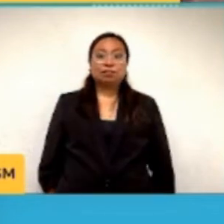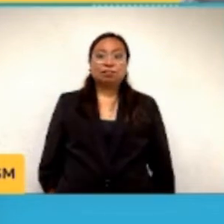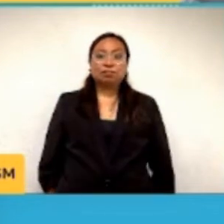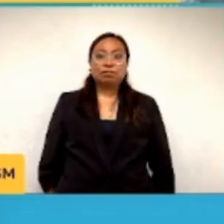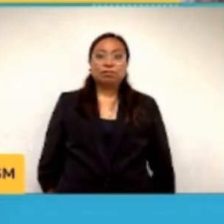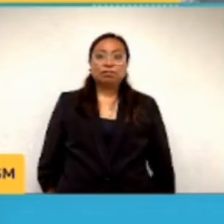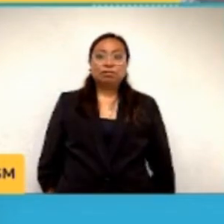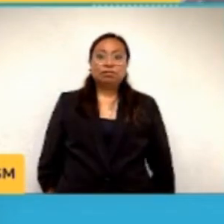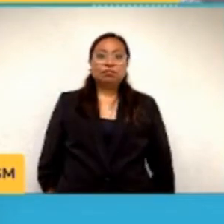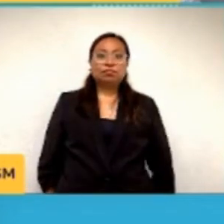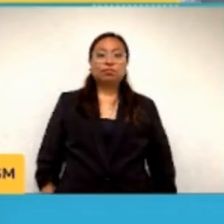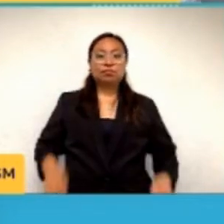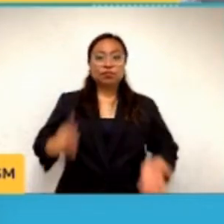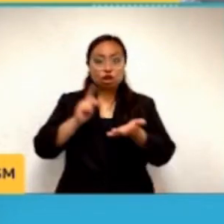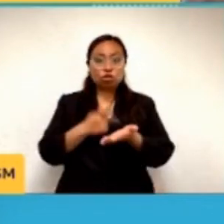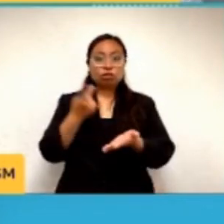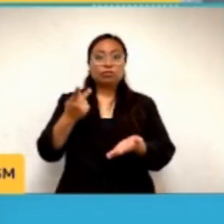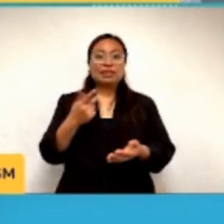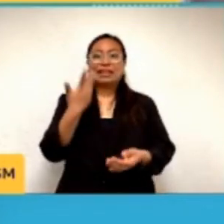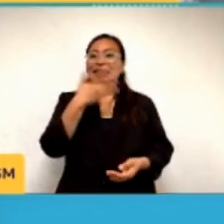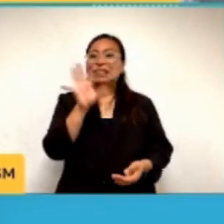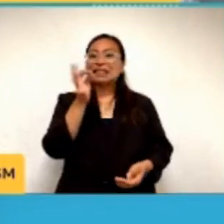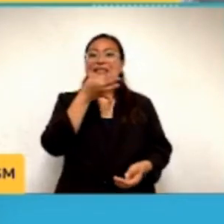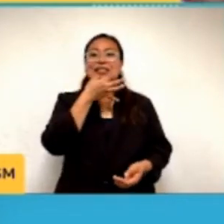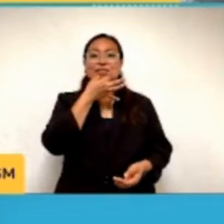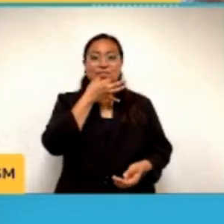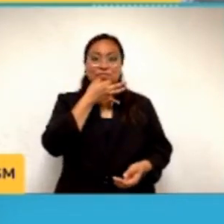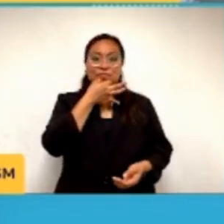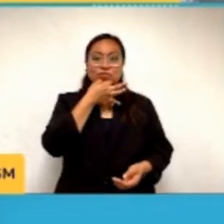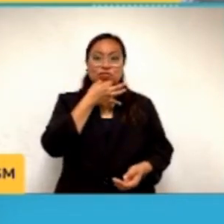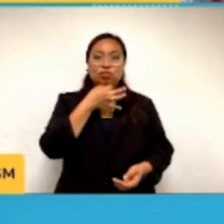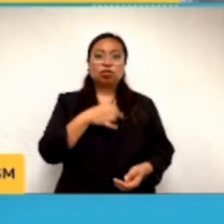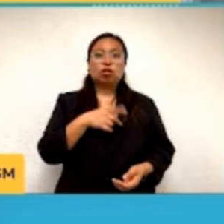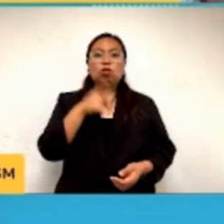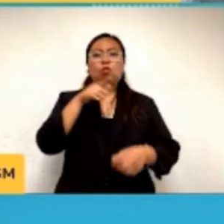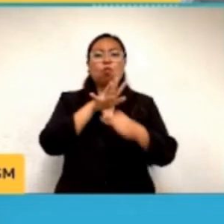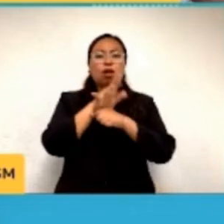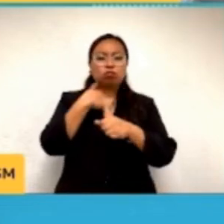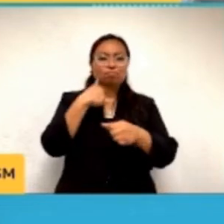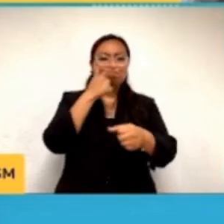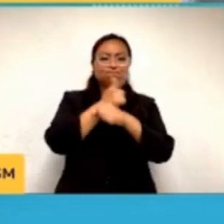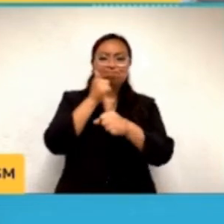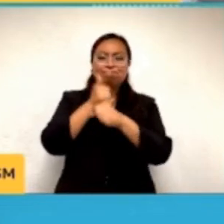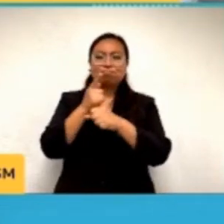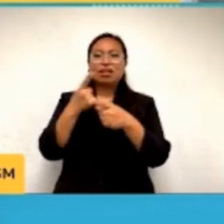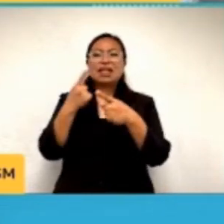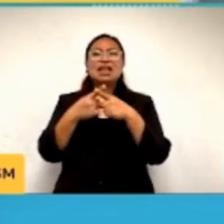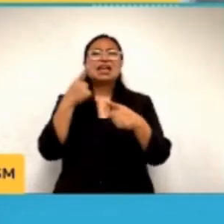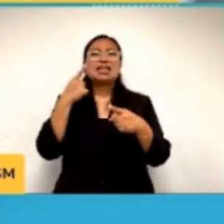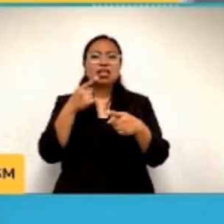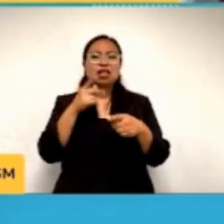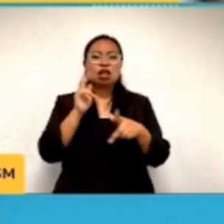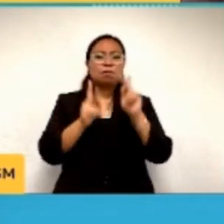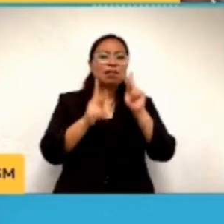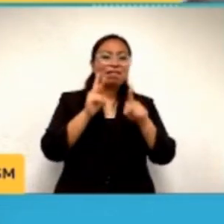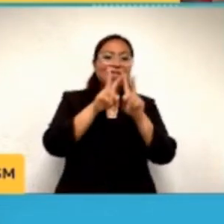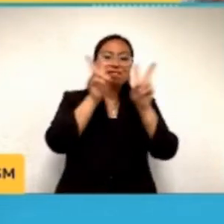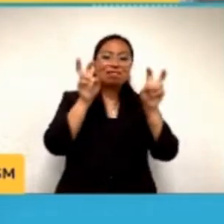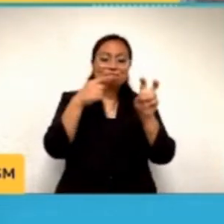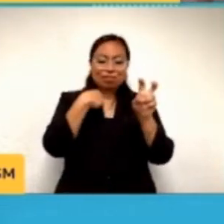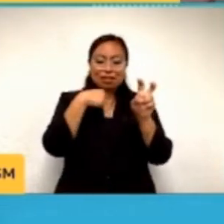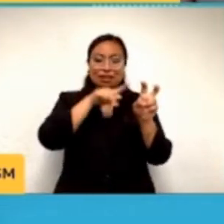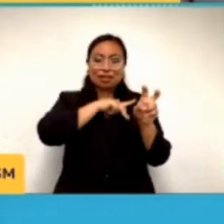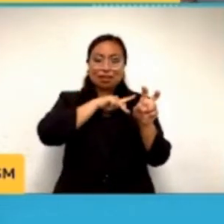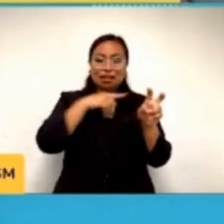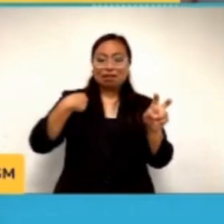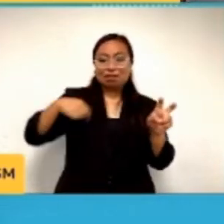vez, algo que te puede llevar 10 minutos al día máximo es identificar quién está hablando de los temas que te interesan. En